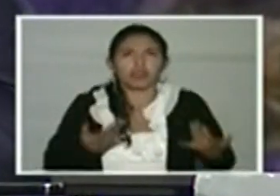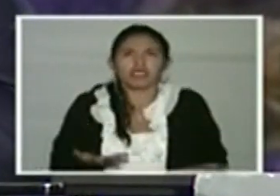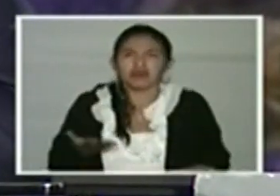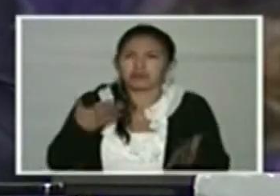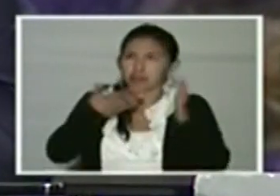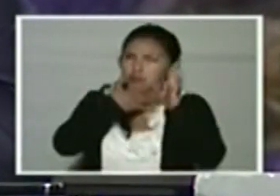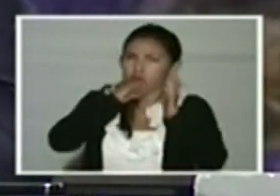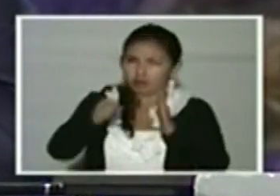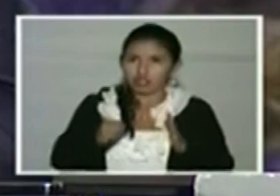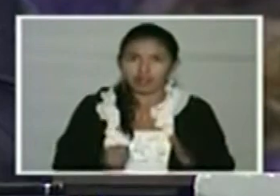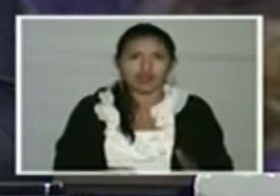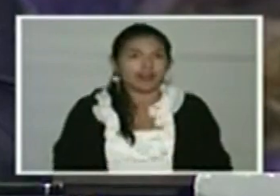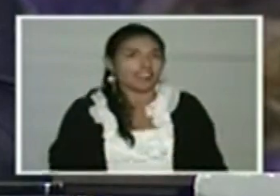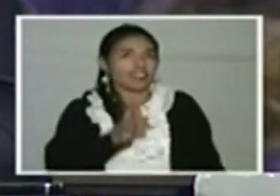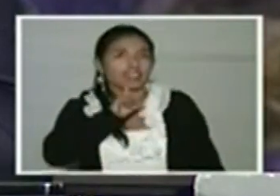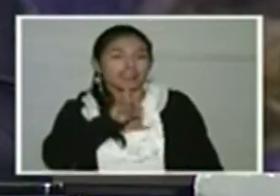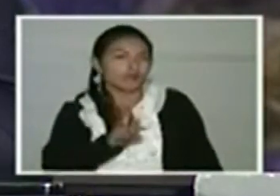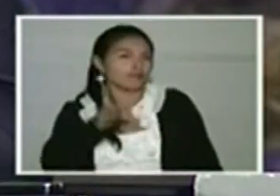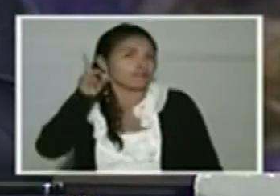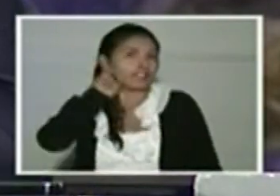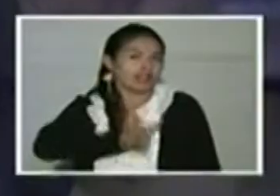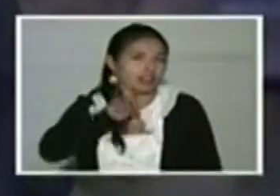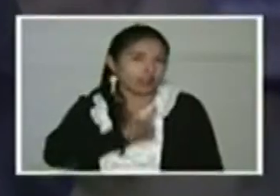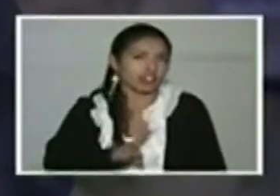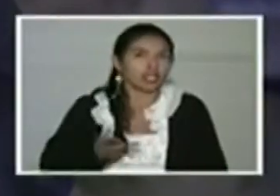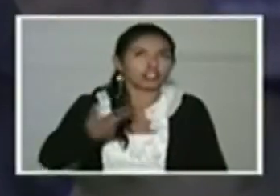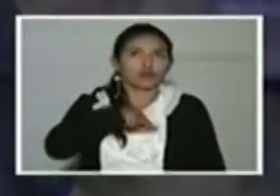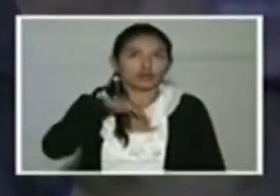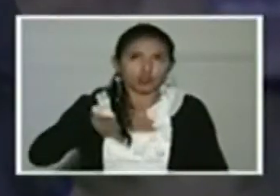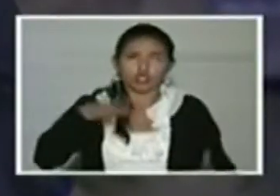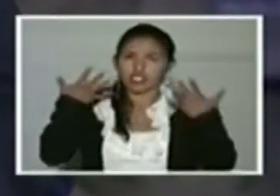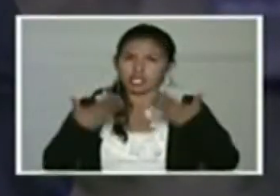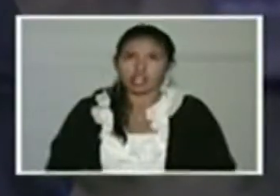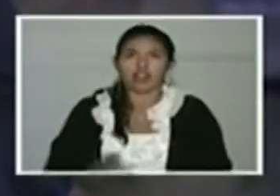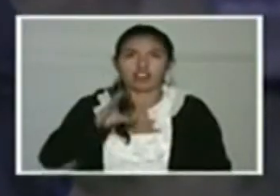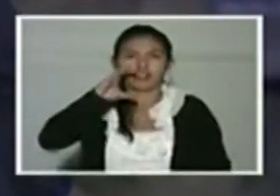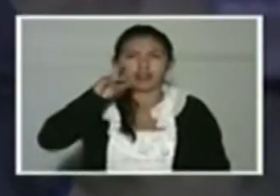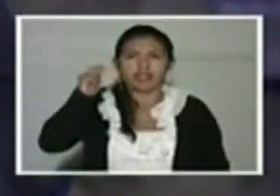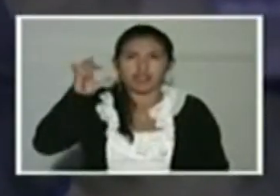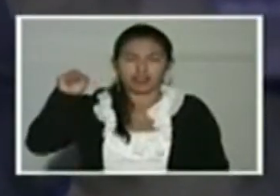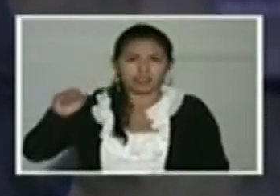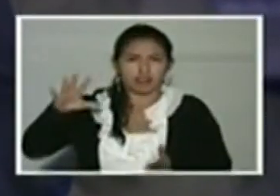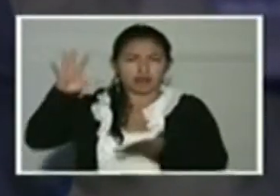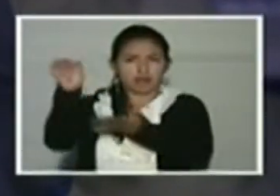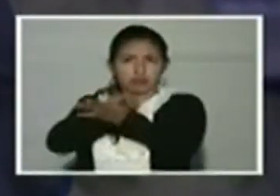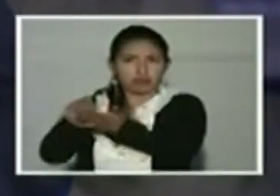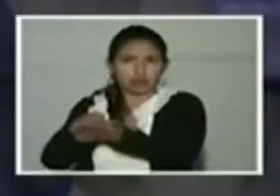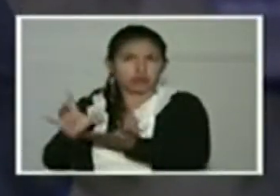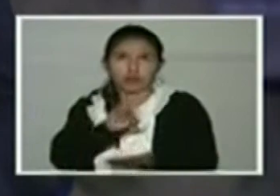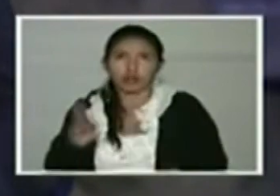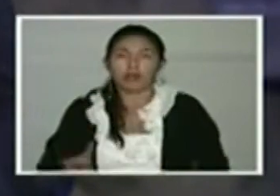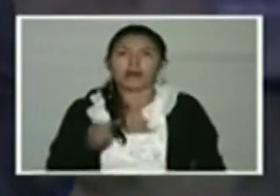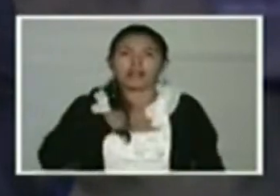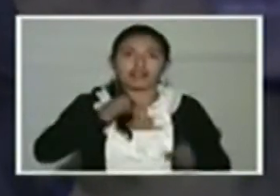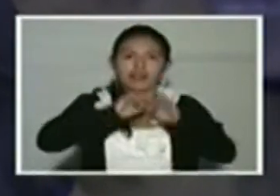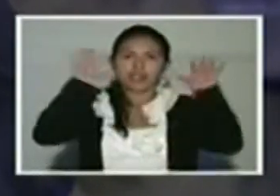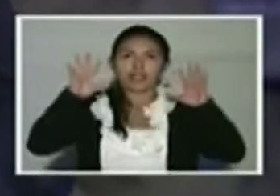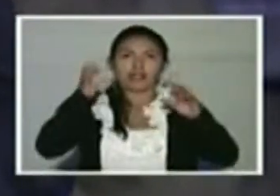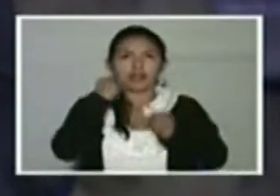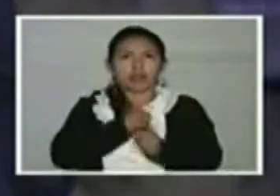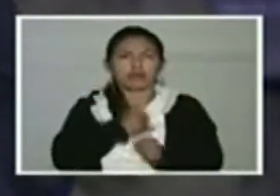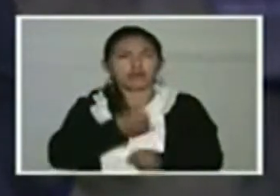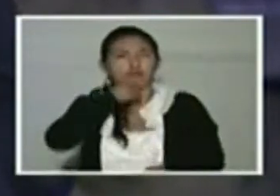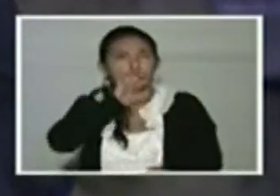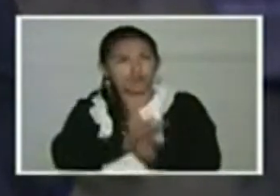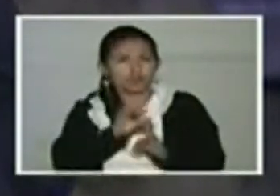ya nosotros hemos explicado de que no eliminaremos la sts incluso por el día de trabajo hicimos un compromiso pero sin embargo